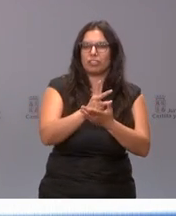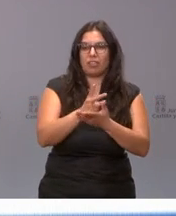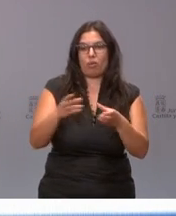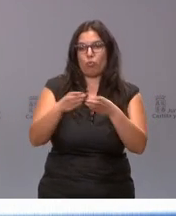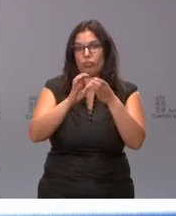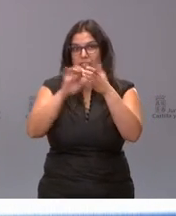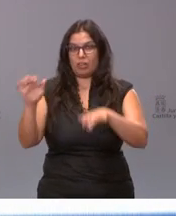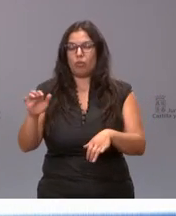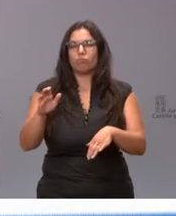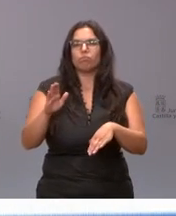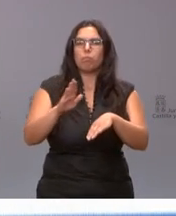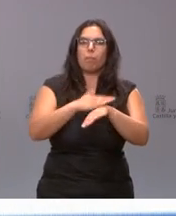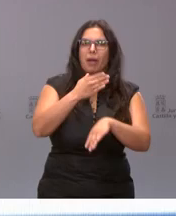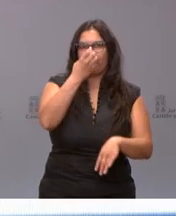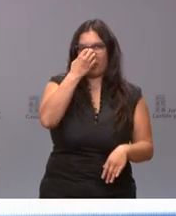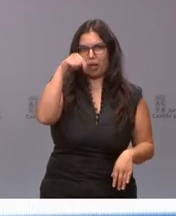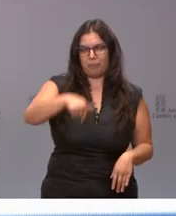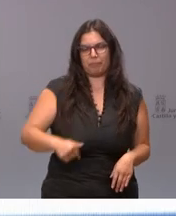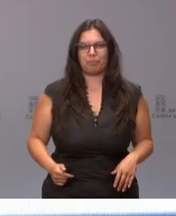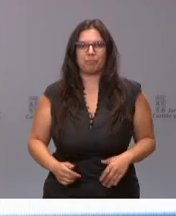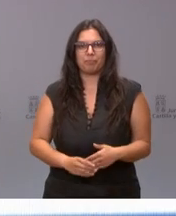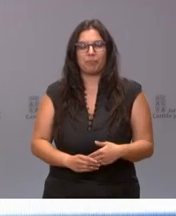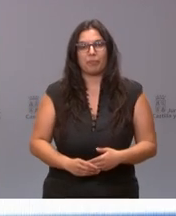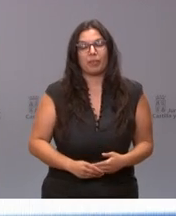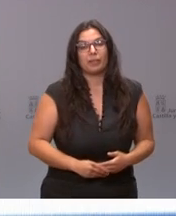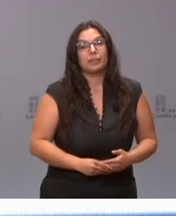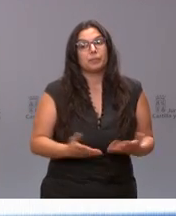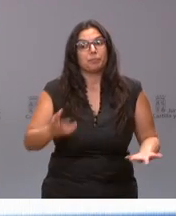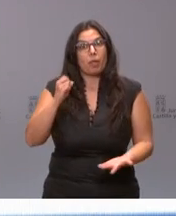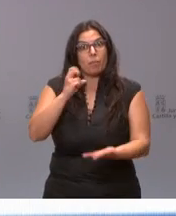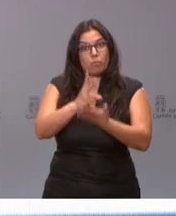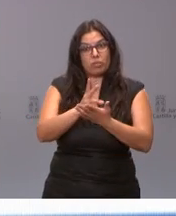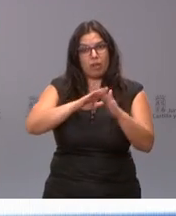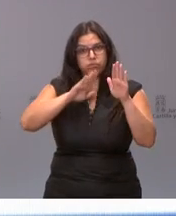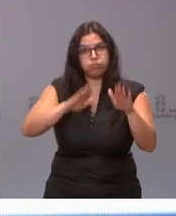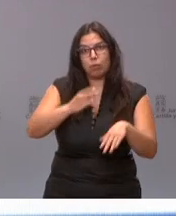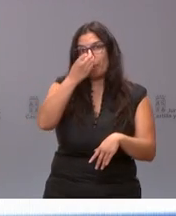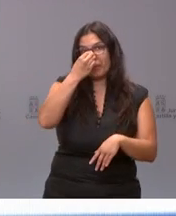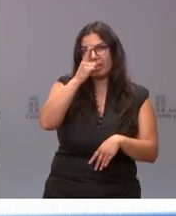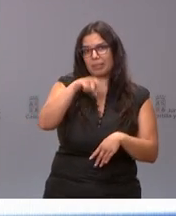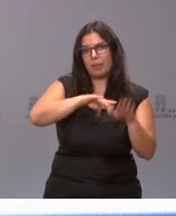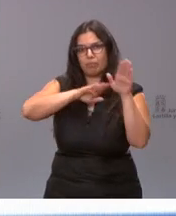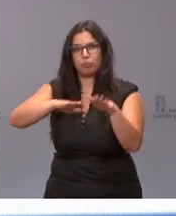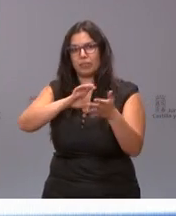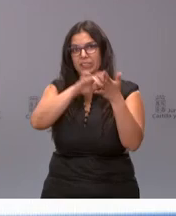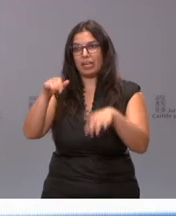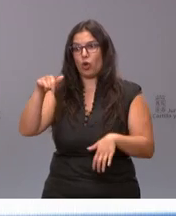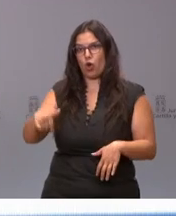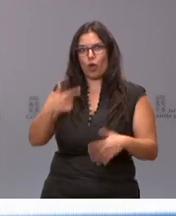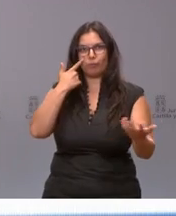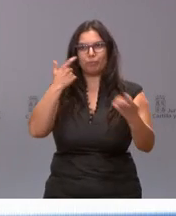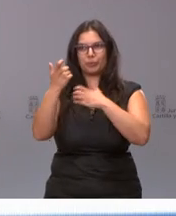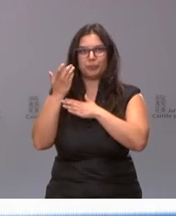de Castilla y León por Medina del Campo. Esa apuesta por Medina del Campo y por Castilla y León que hoy haces manifiesta de